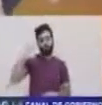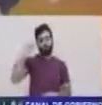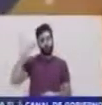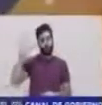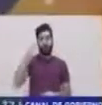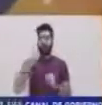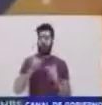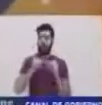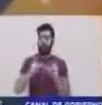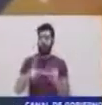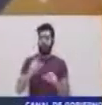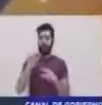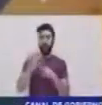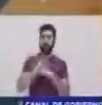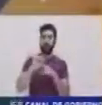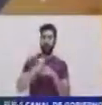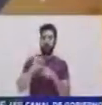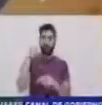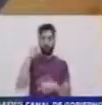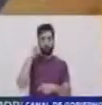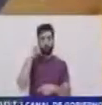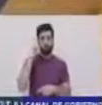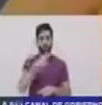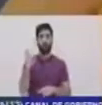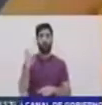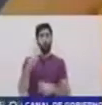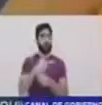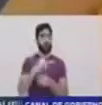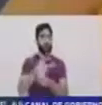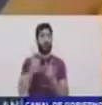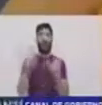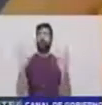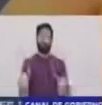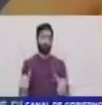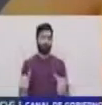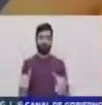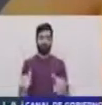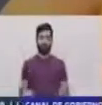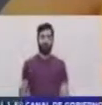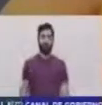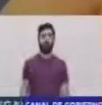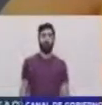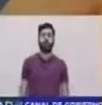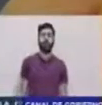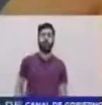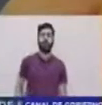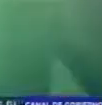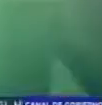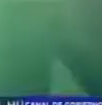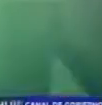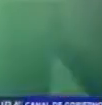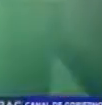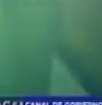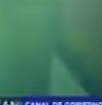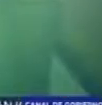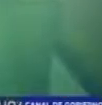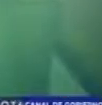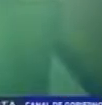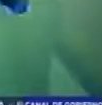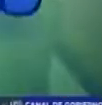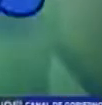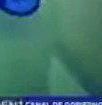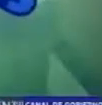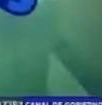el día de hoy. Recuerden seguir practicando con su portafolio, pero lo más importante, que Guatemala no se detiene.